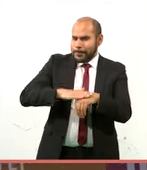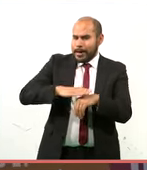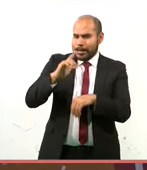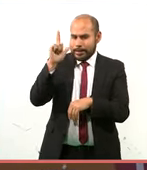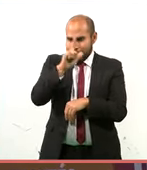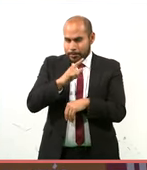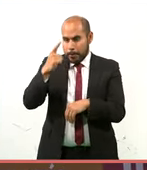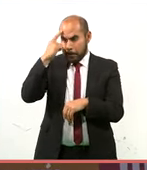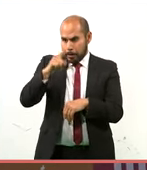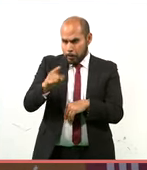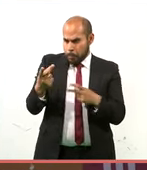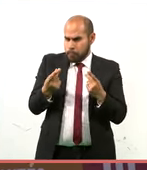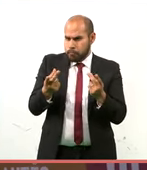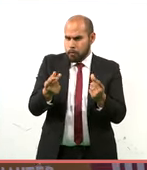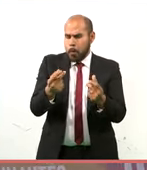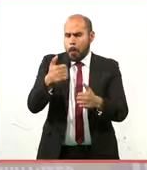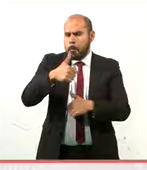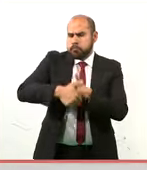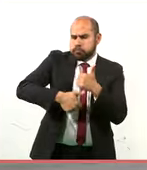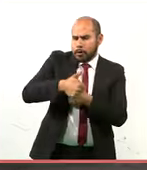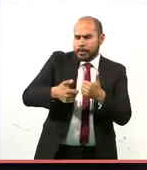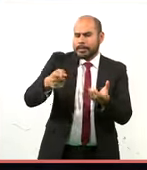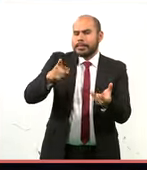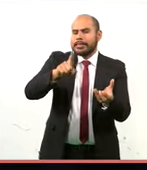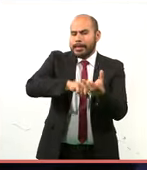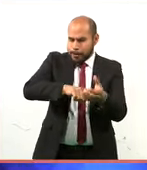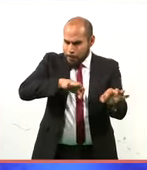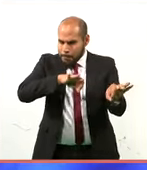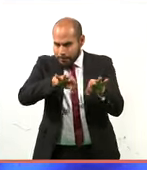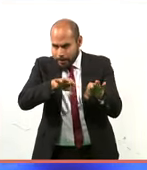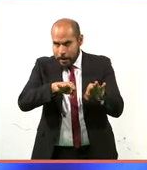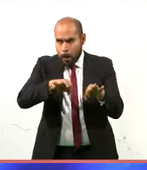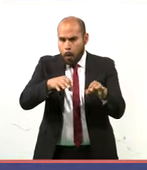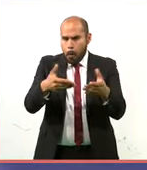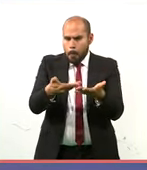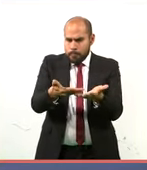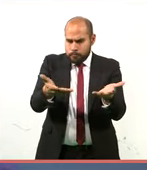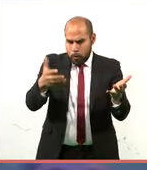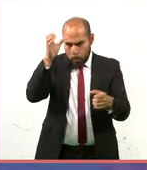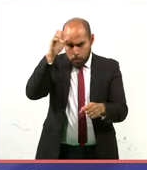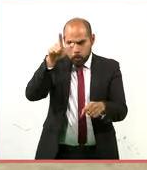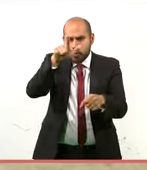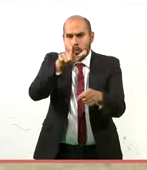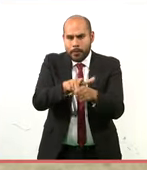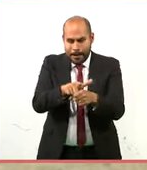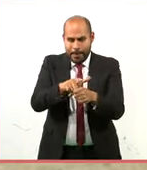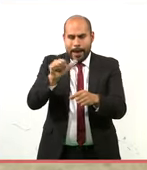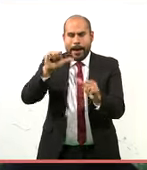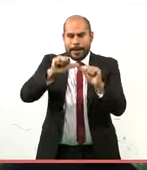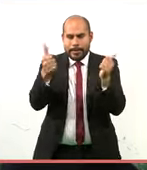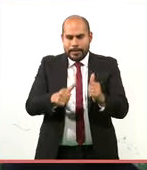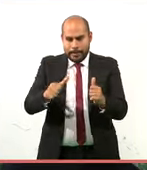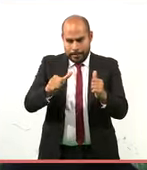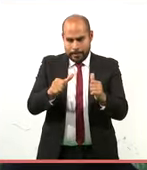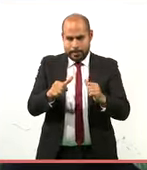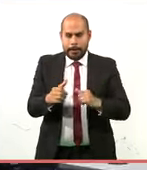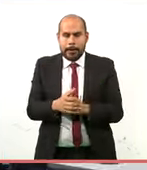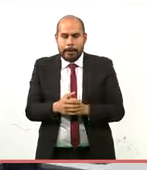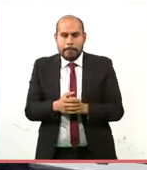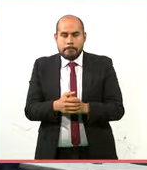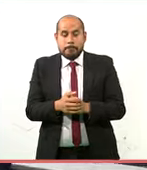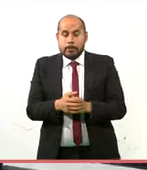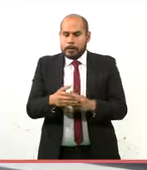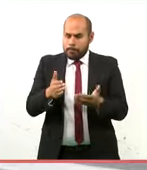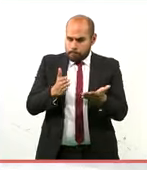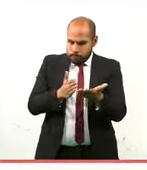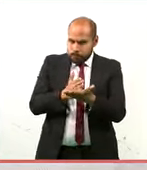desempeñarse competitivamente en el mundo laboral. Nuestra oferta cultural, artística y deportiva es amplia y al alcance de toda la